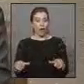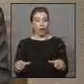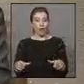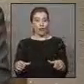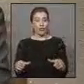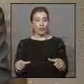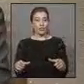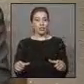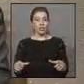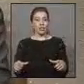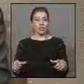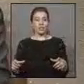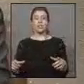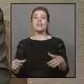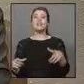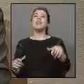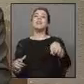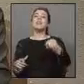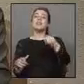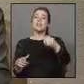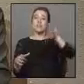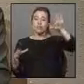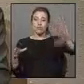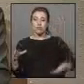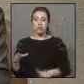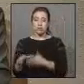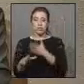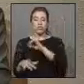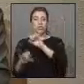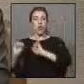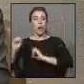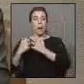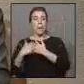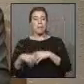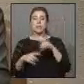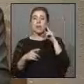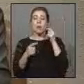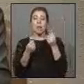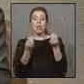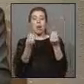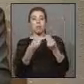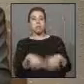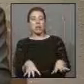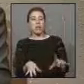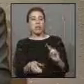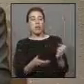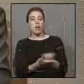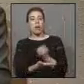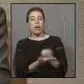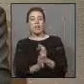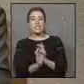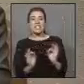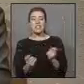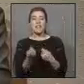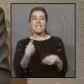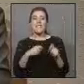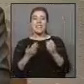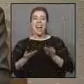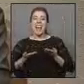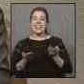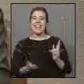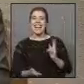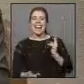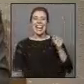lo que ha generado, más allá de que los empresarios ya estaban teniendo merma en su venta, en su atención de